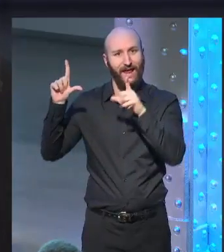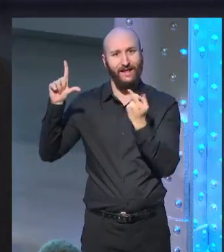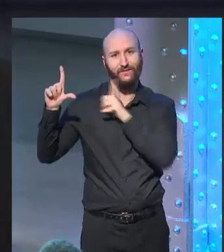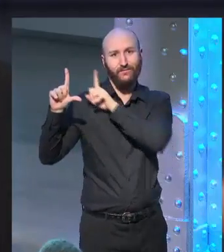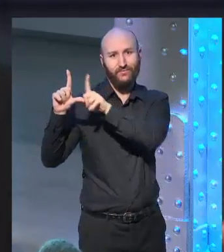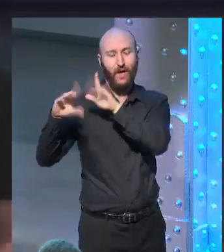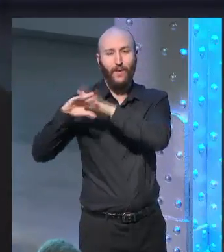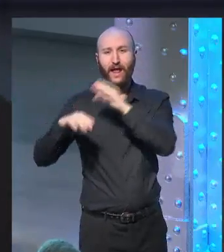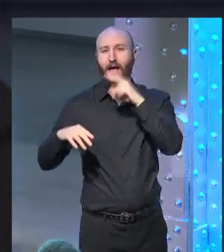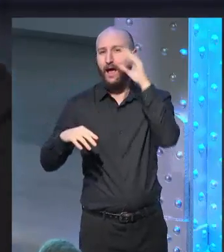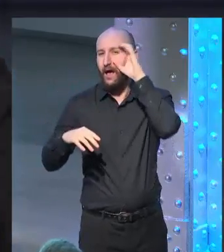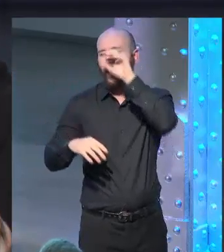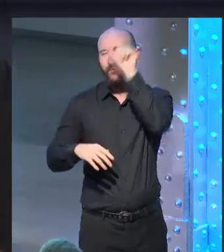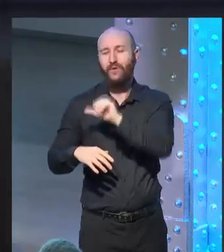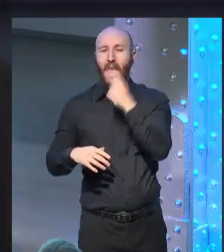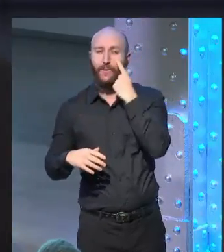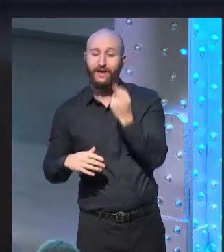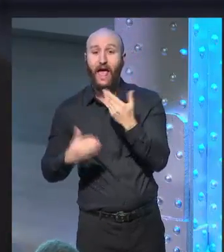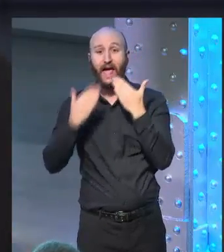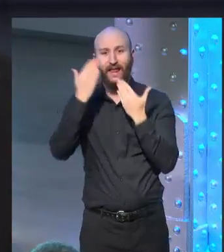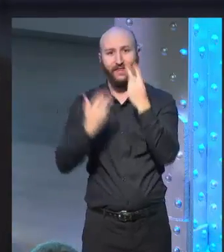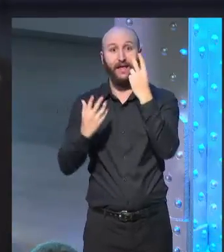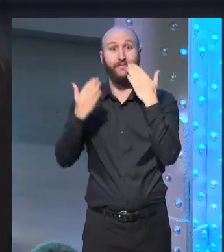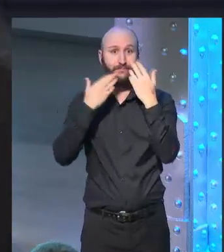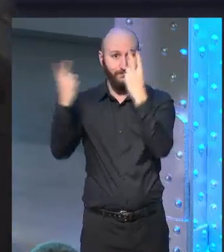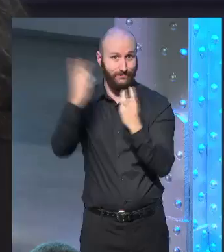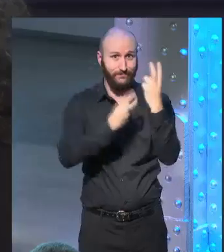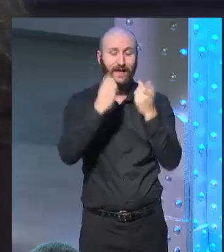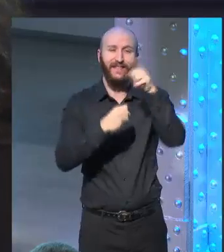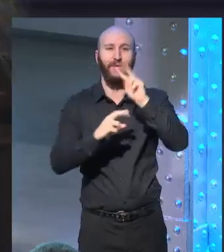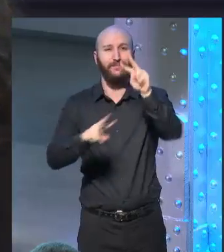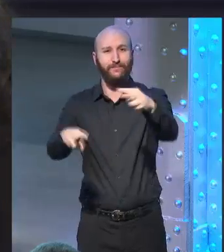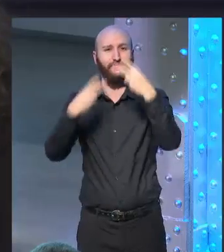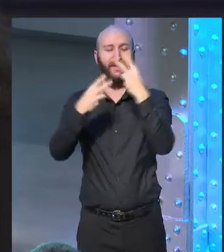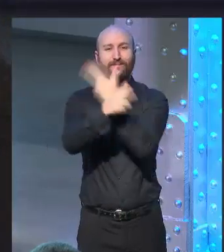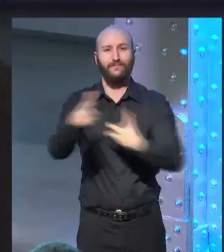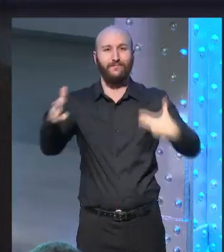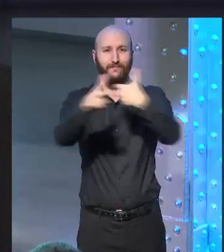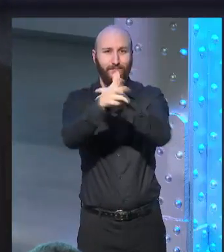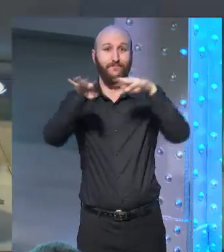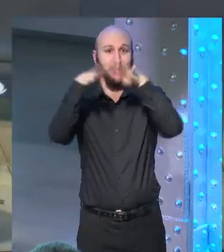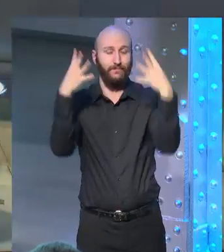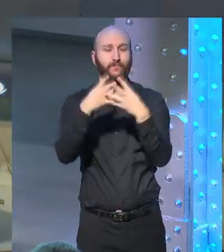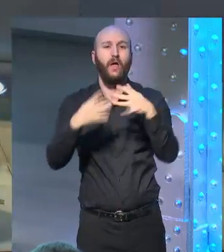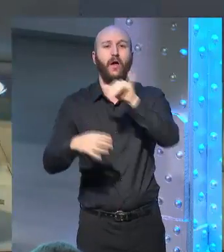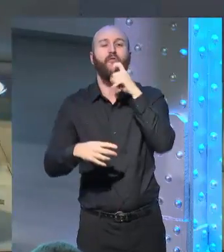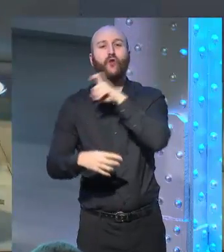voz. Gracias a los que estáis aquí y a los que nos empezáis a seguir por streaming a través de la web del espacio de Fundación